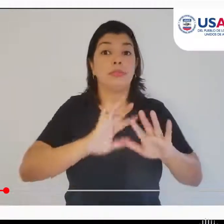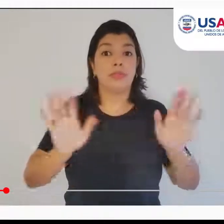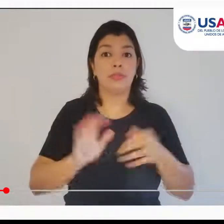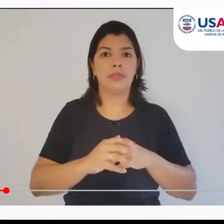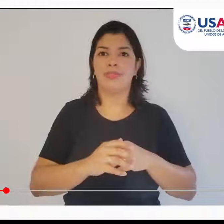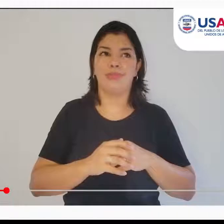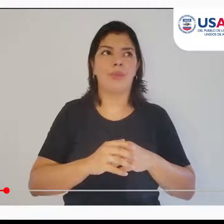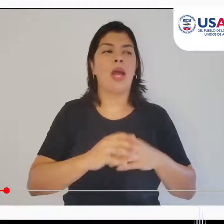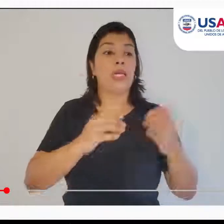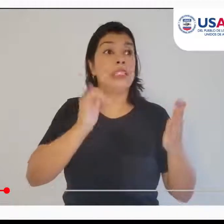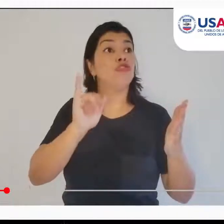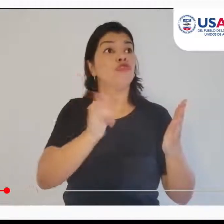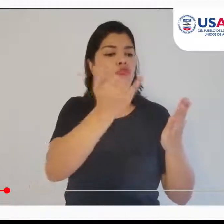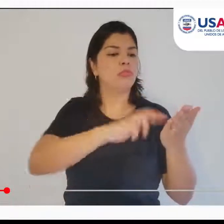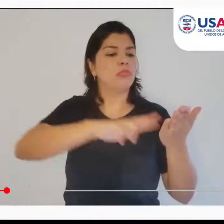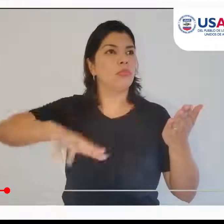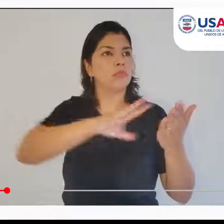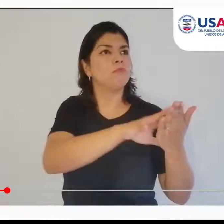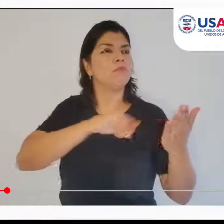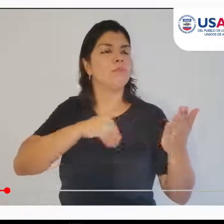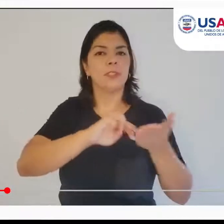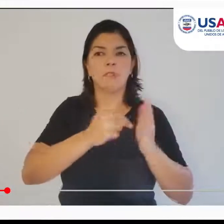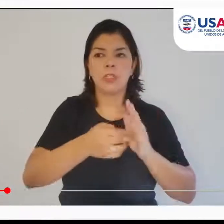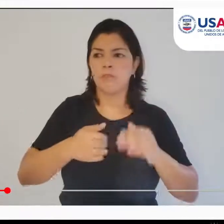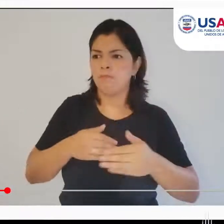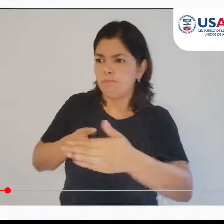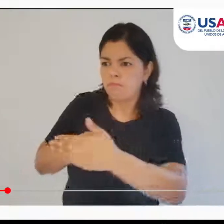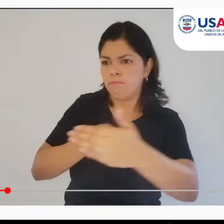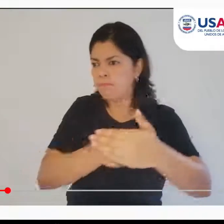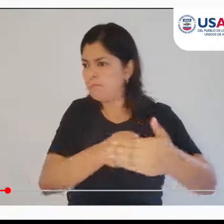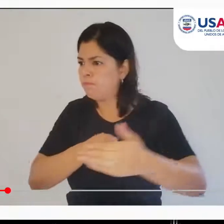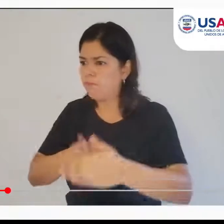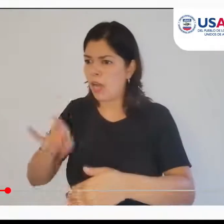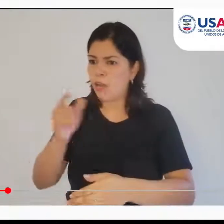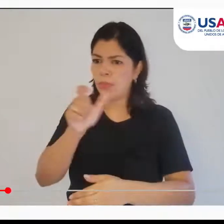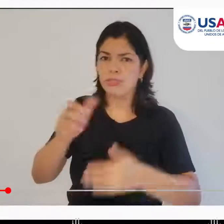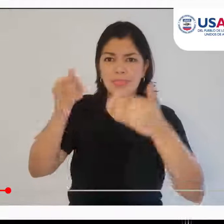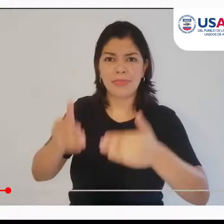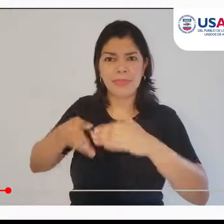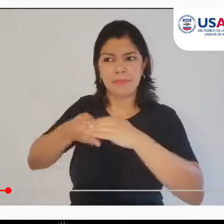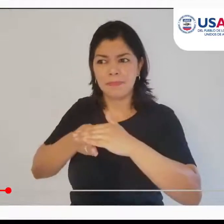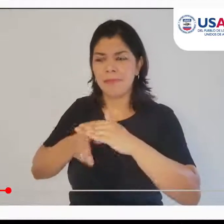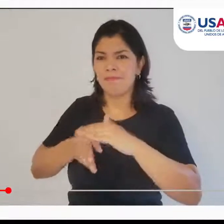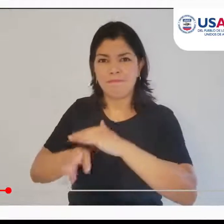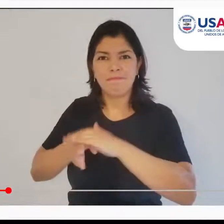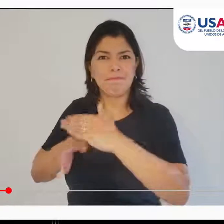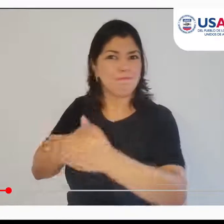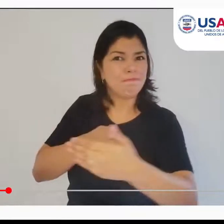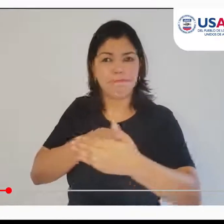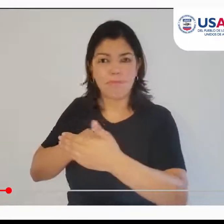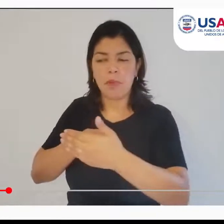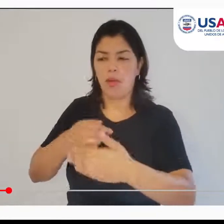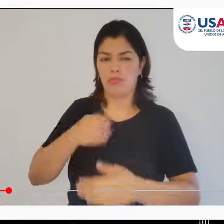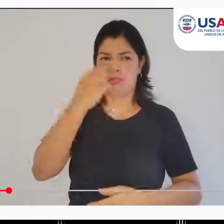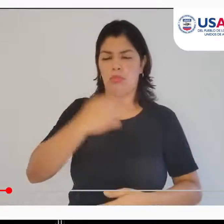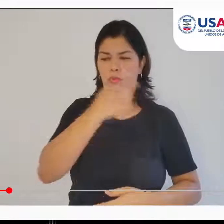barreras que son o funcionan como obstáculo para el desarrollo de una vida plena en igualdad de